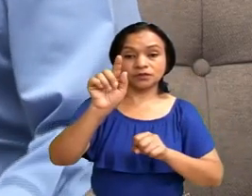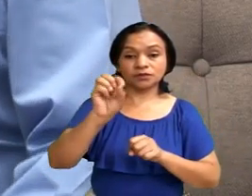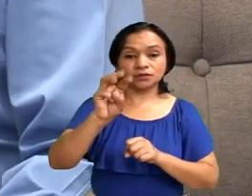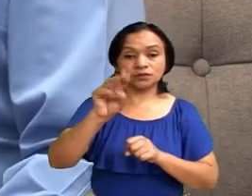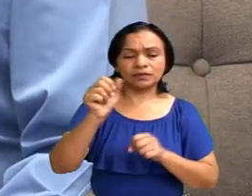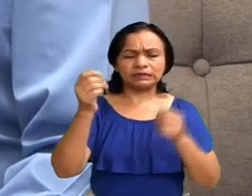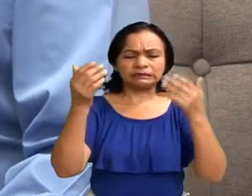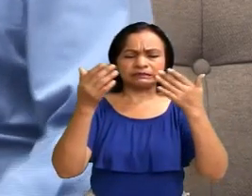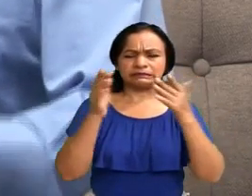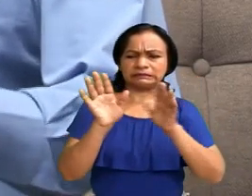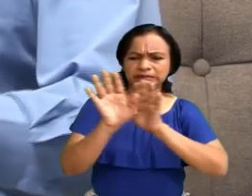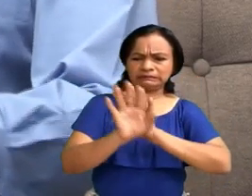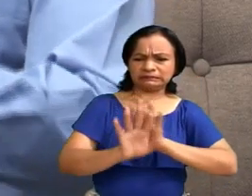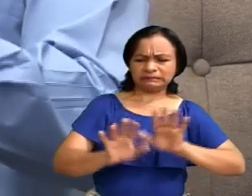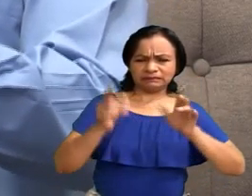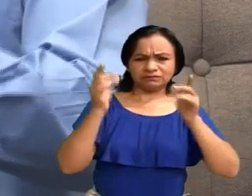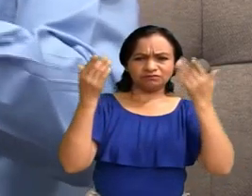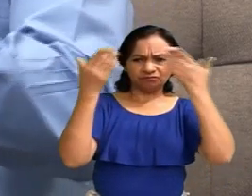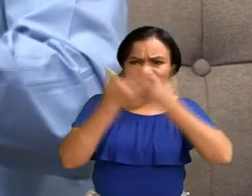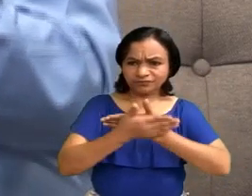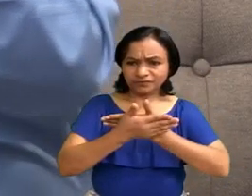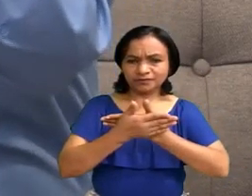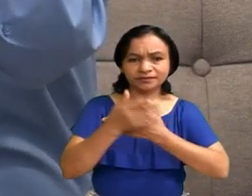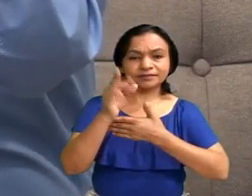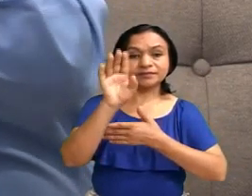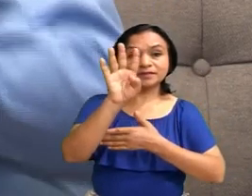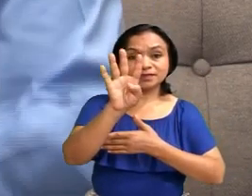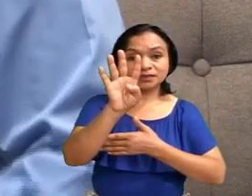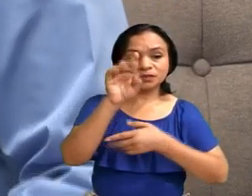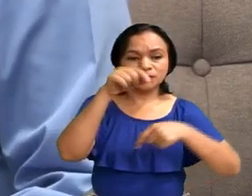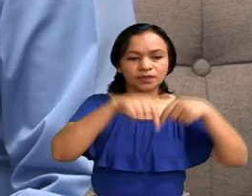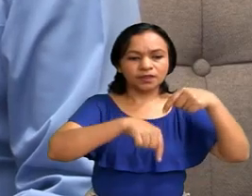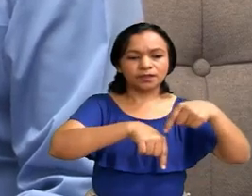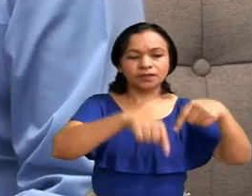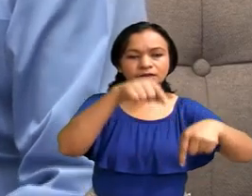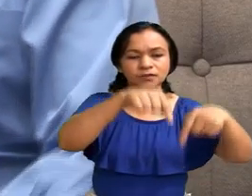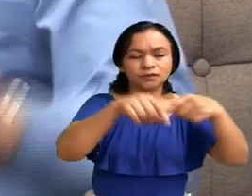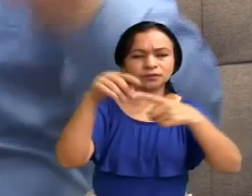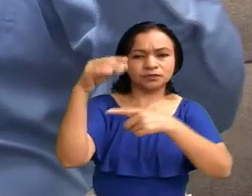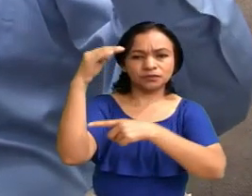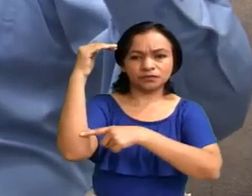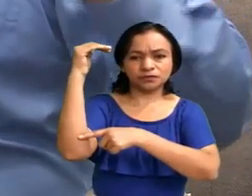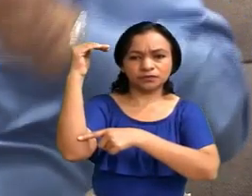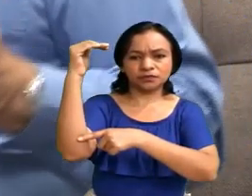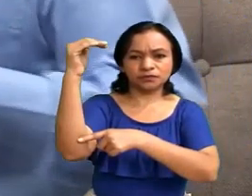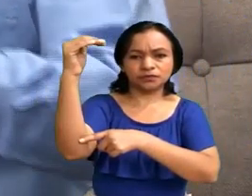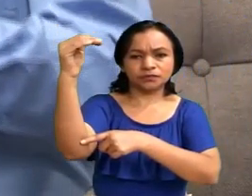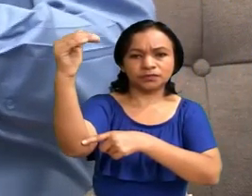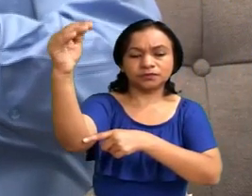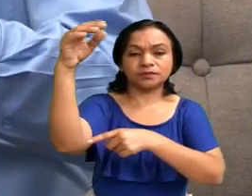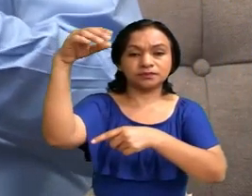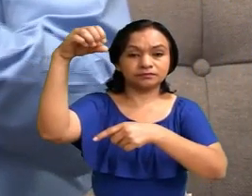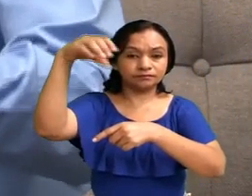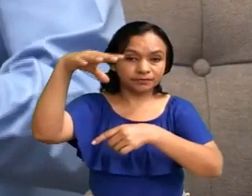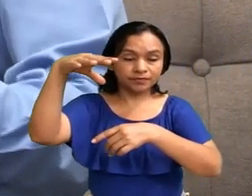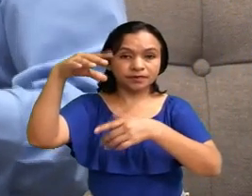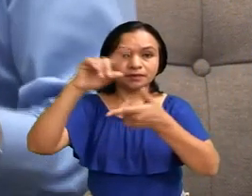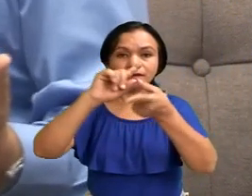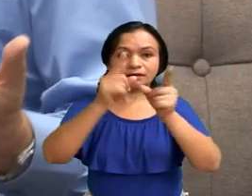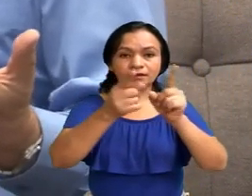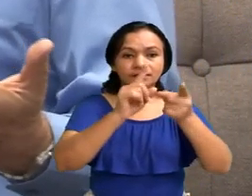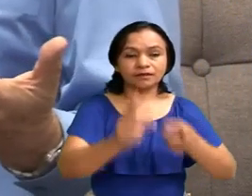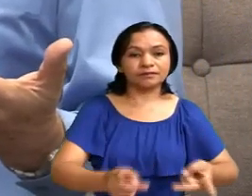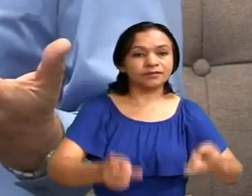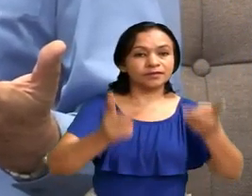oscura. Entonces ahí instalamos más de 4 kilómetros de luminarias LED. Ahí le cambió la vida toda la entrada, cantidad de